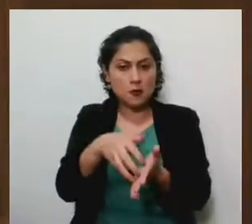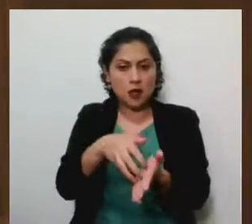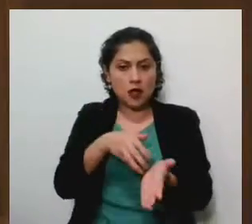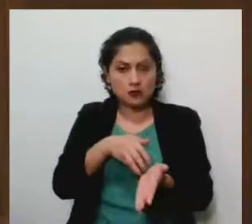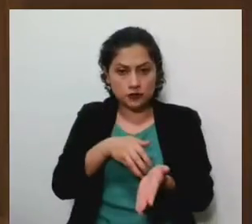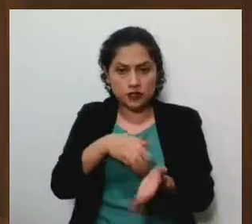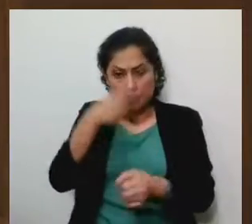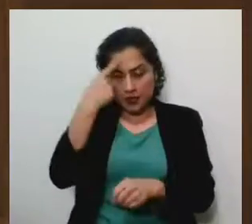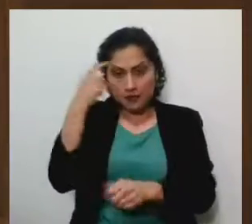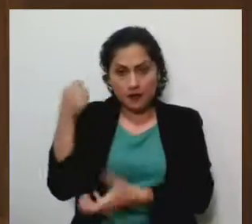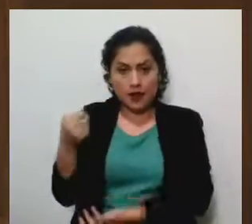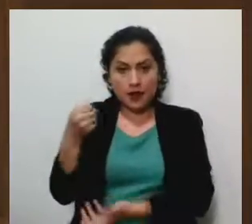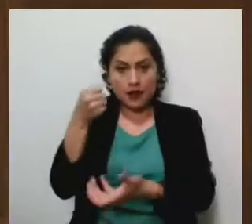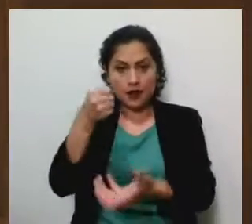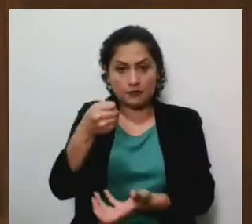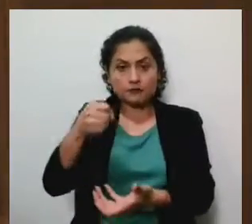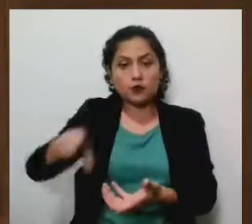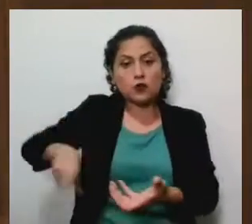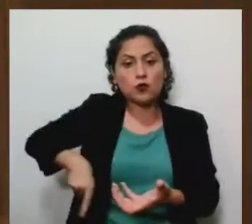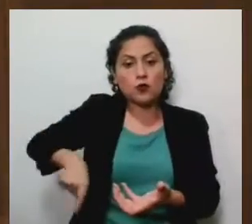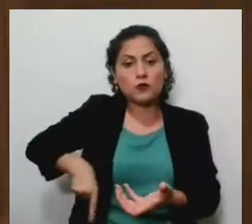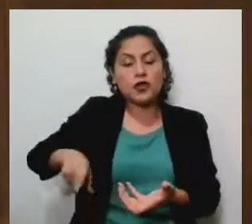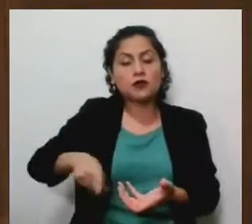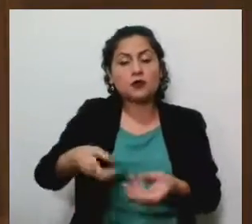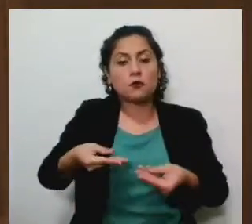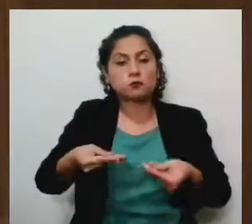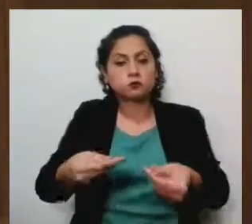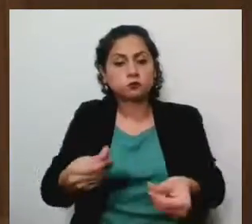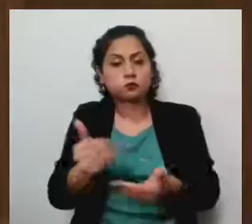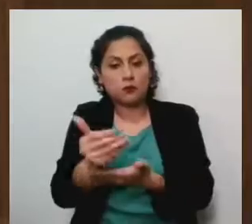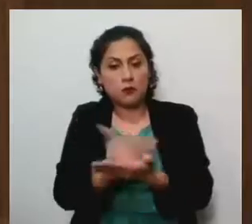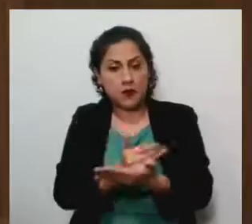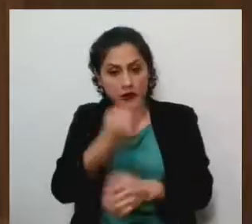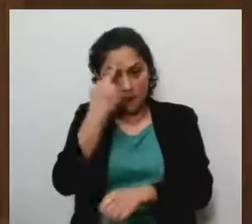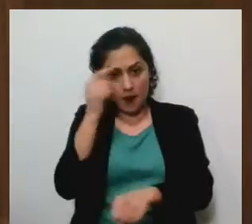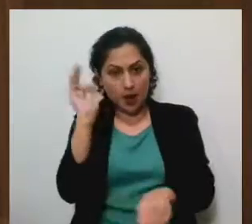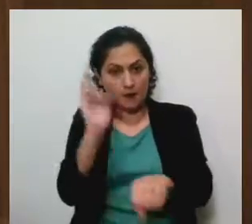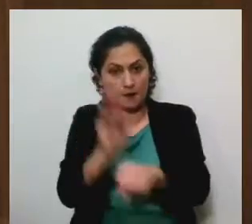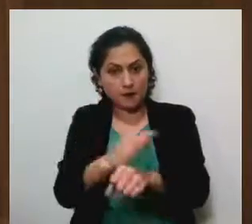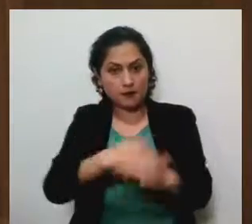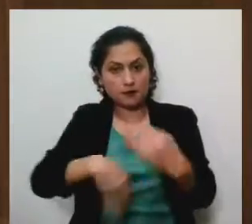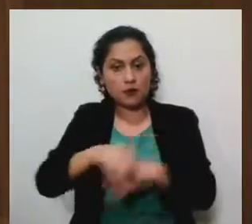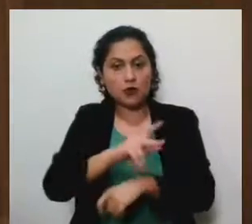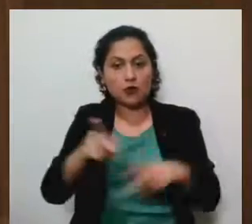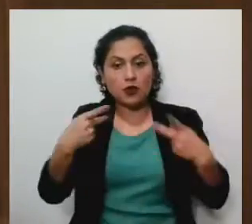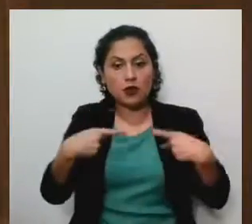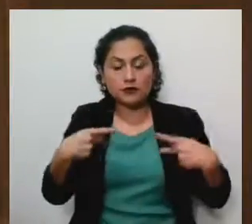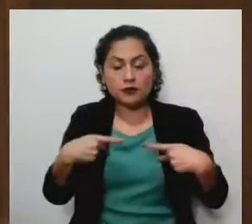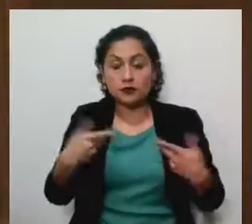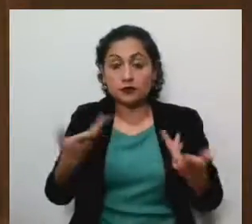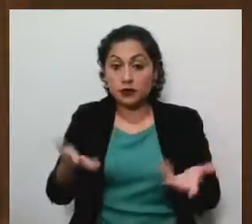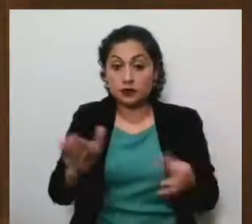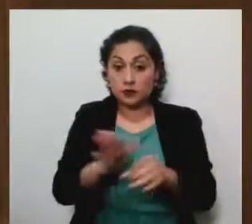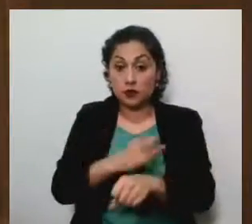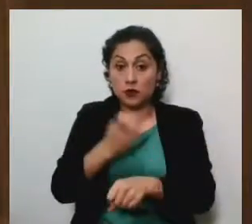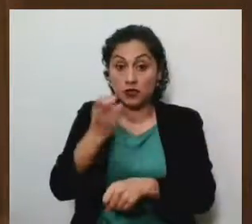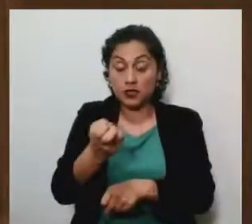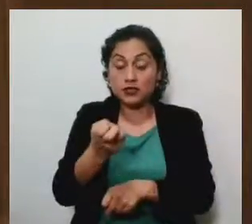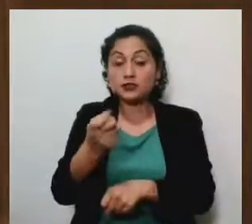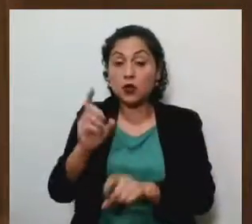recursos públicos en favor de los ciudadanos. De este modo, como comisiones permanentes en los